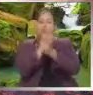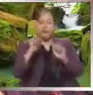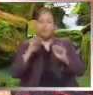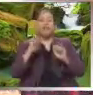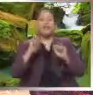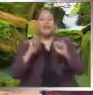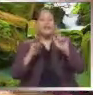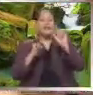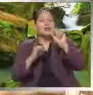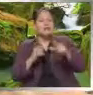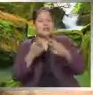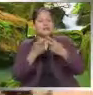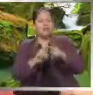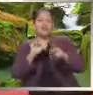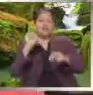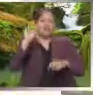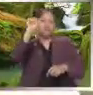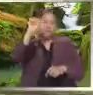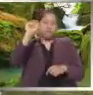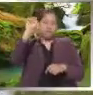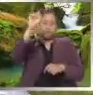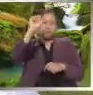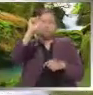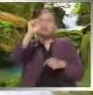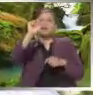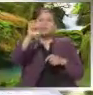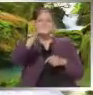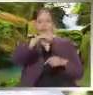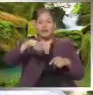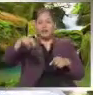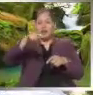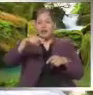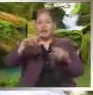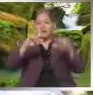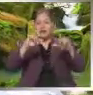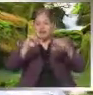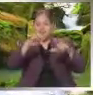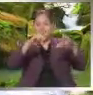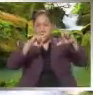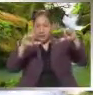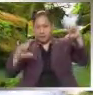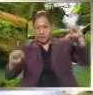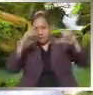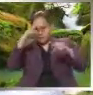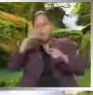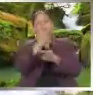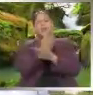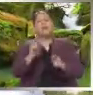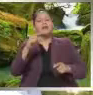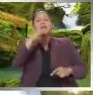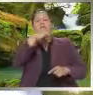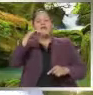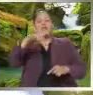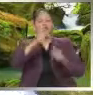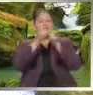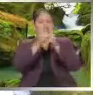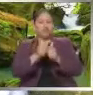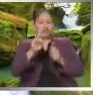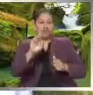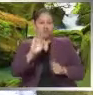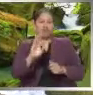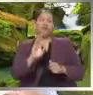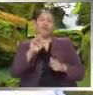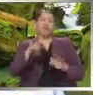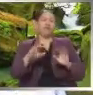con lo que inició el movimiento que luego le dio al Estado mexicano viabilidad, que lo festeje aquí, que lo festeje en la Ciudad de México. Es